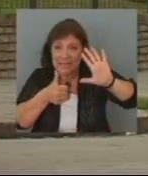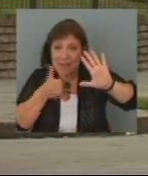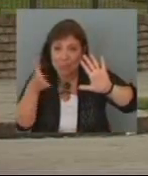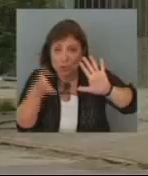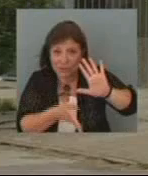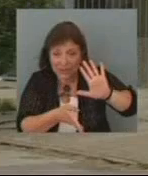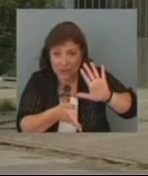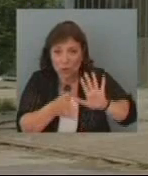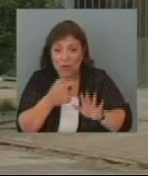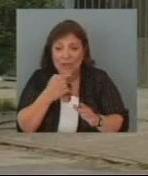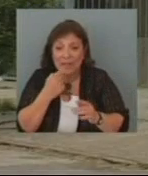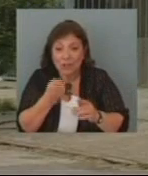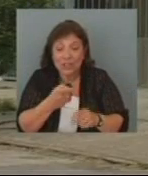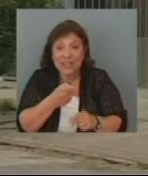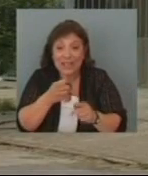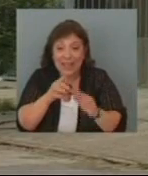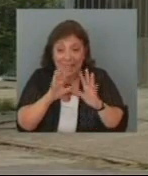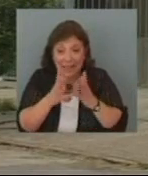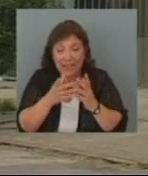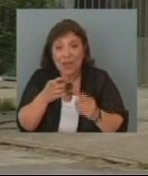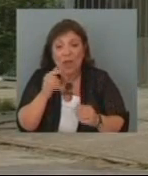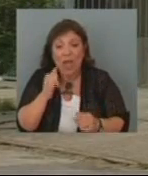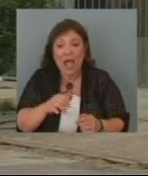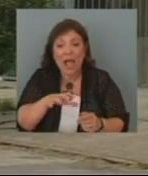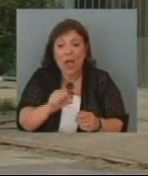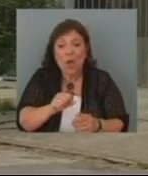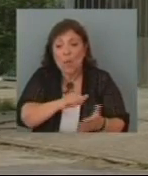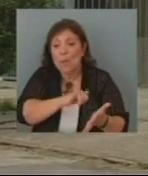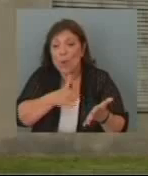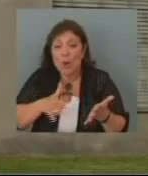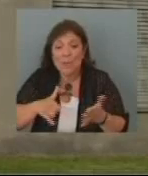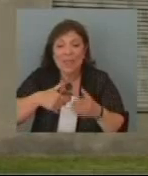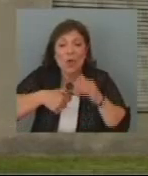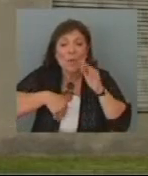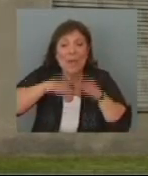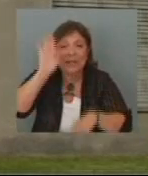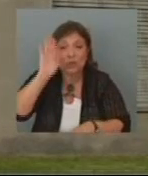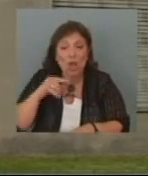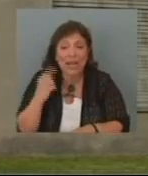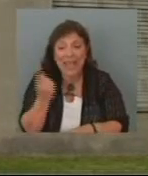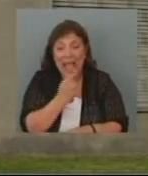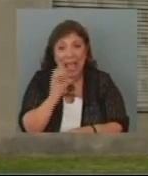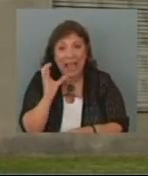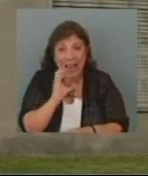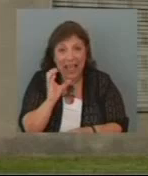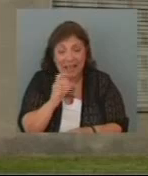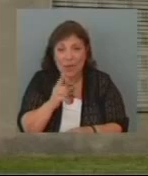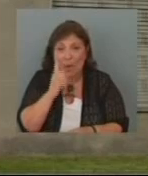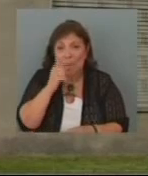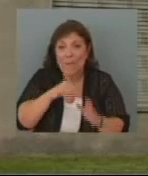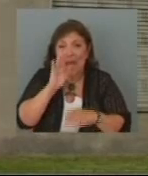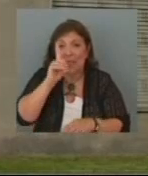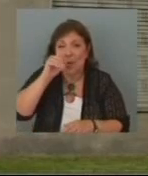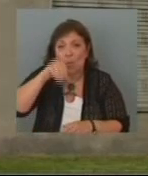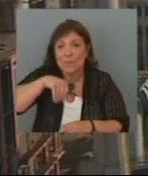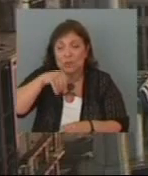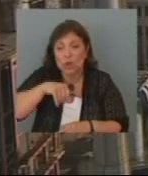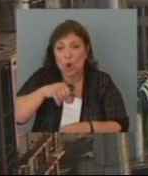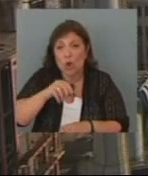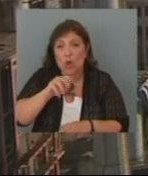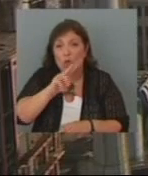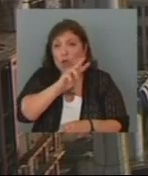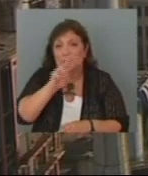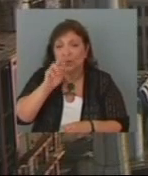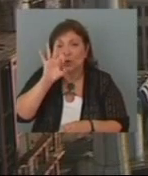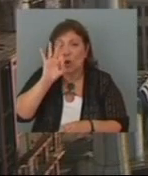7,6%. En esta categoría están comprendidos la mayoría de los clientes, algo más de 1.204.000.